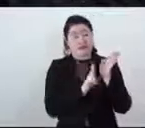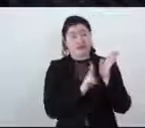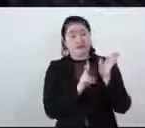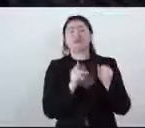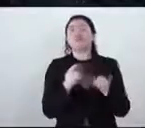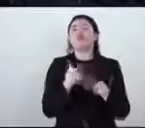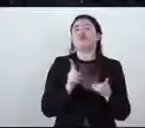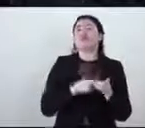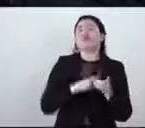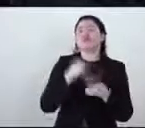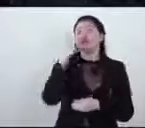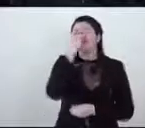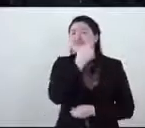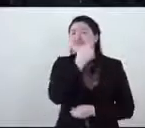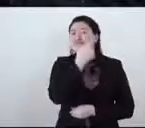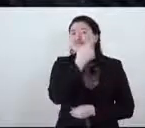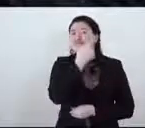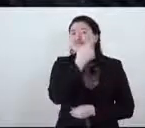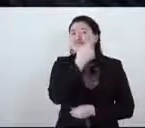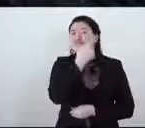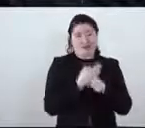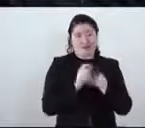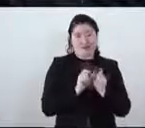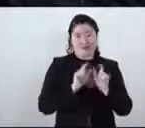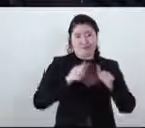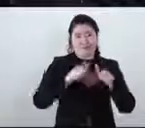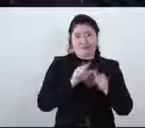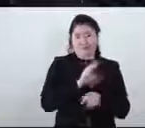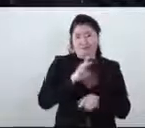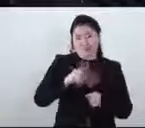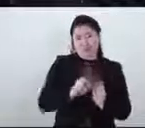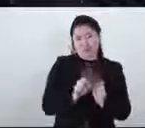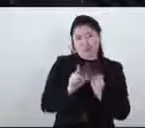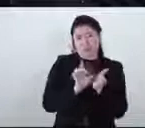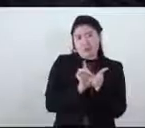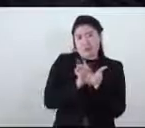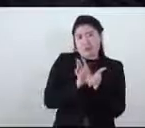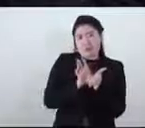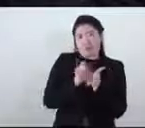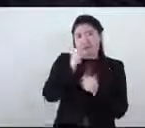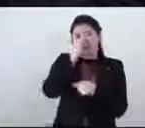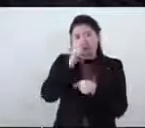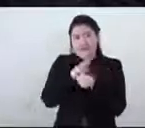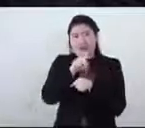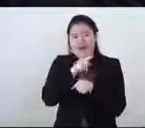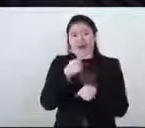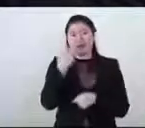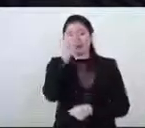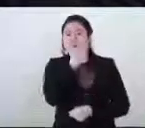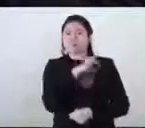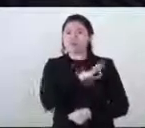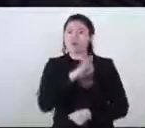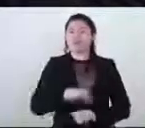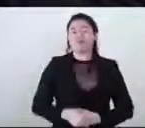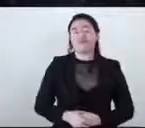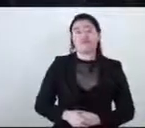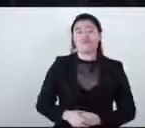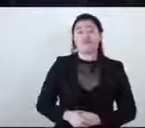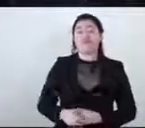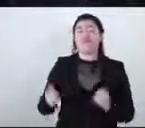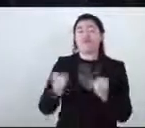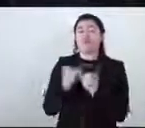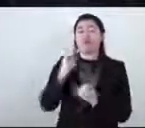del dictamen que a partir de hoy se publica en internet de la Secretaría. Además del estudio de